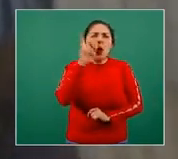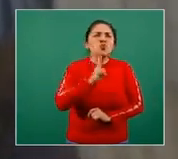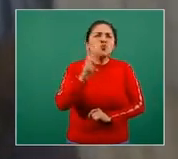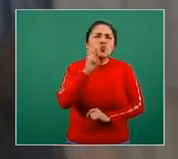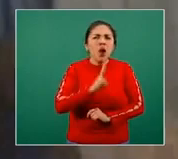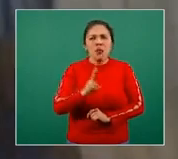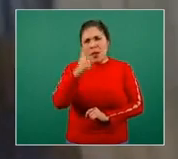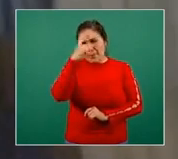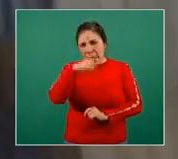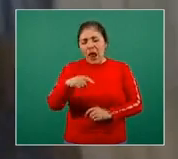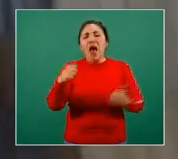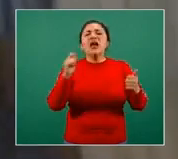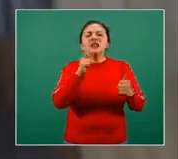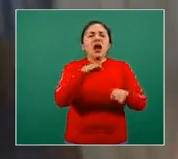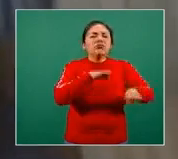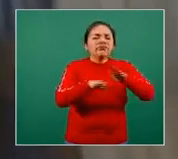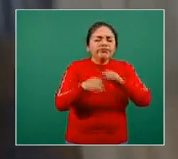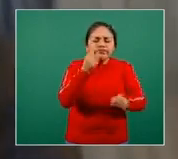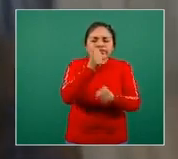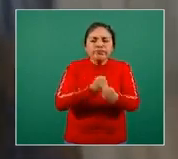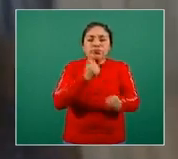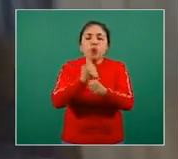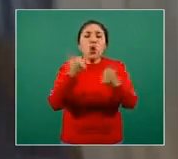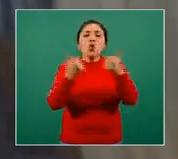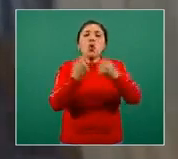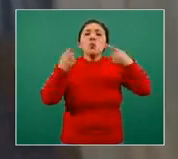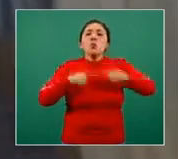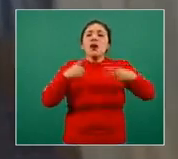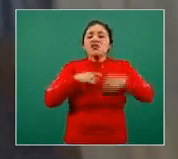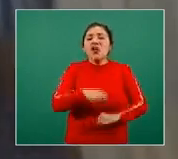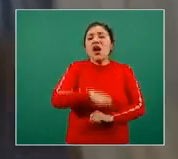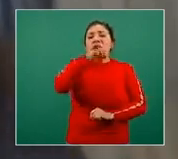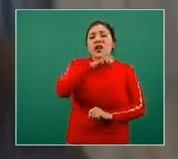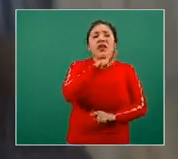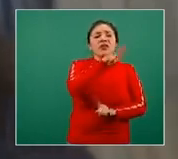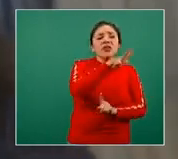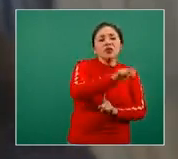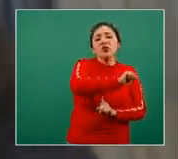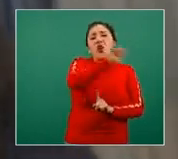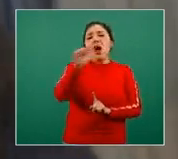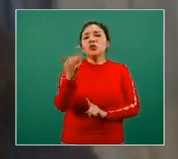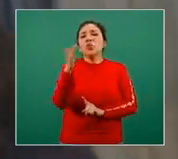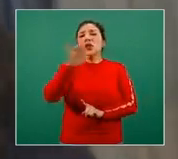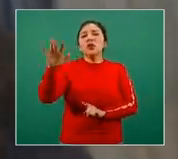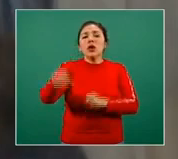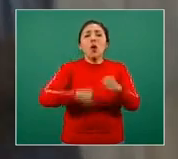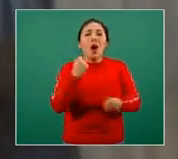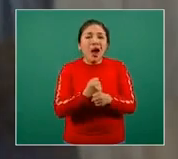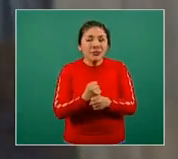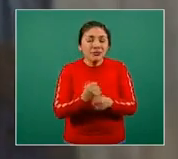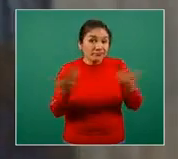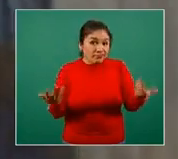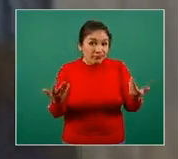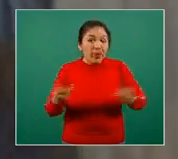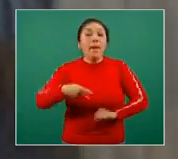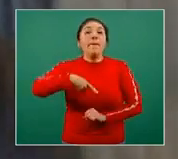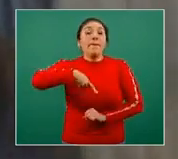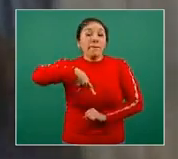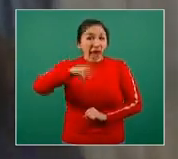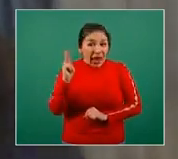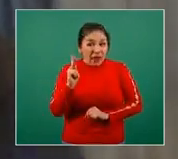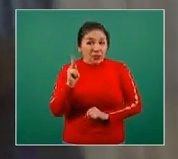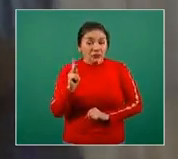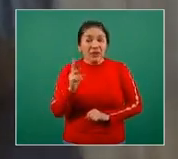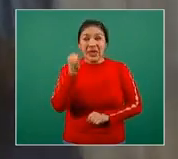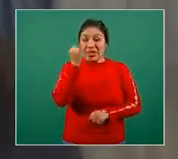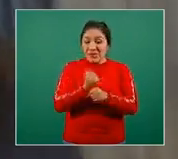trabajado con individuos de 18 a 55 años de edad. Sin embargo,